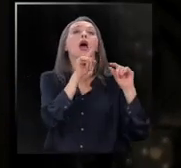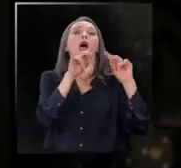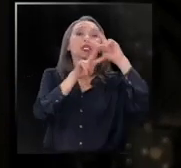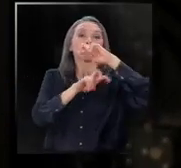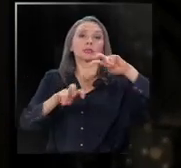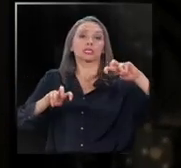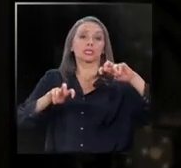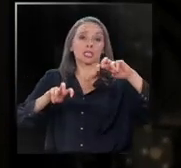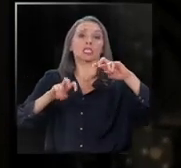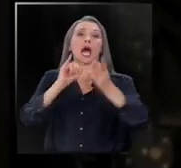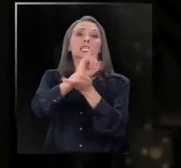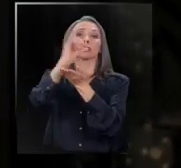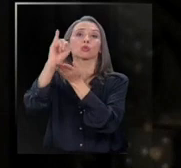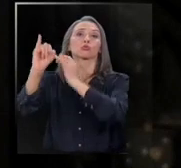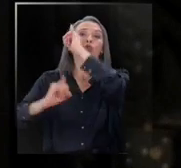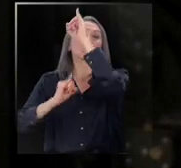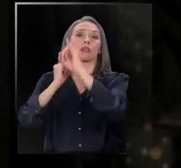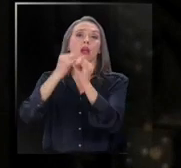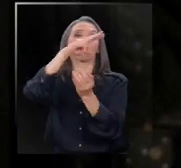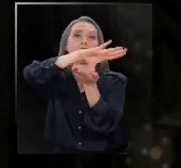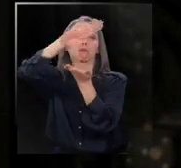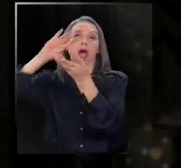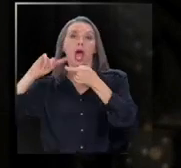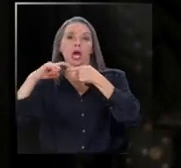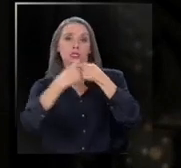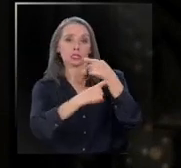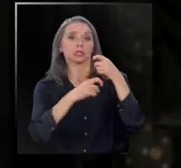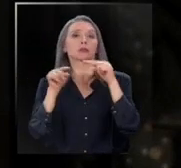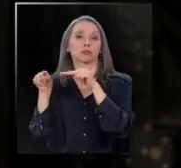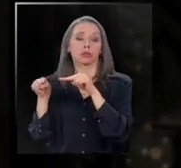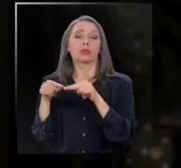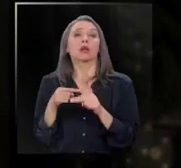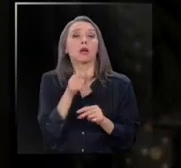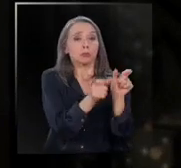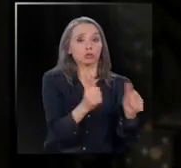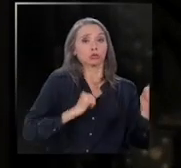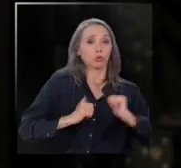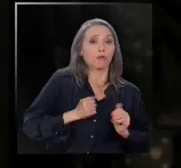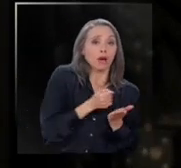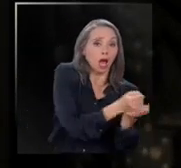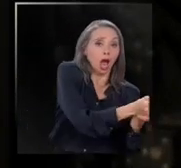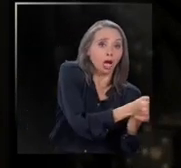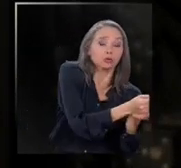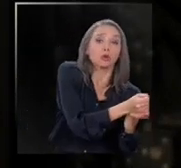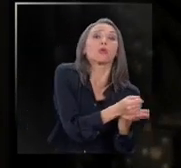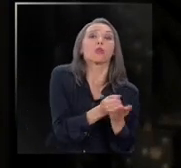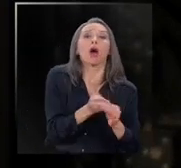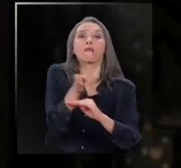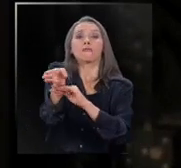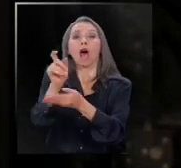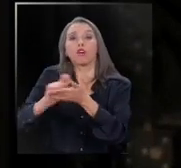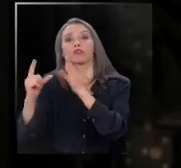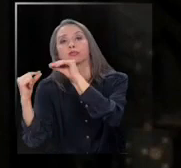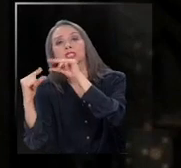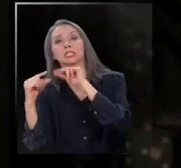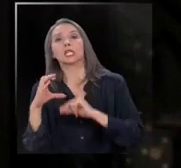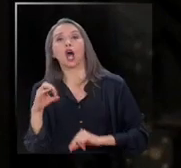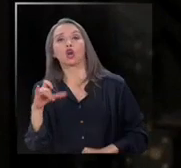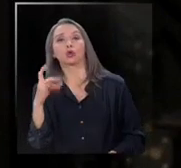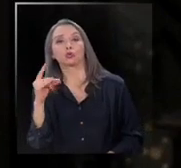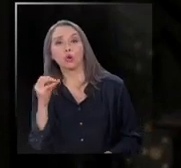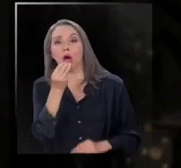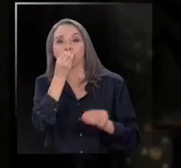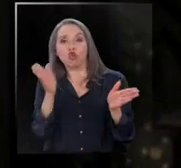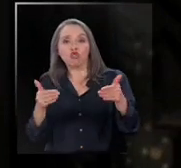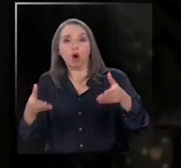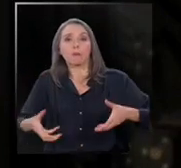nivel internacional nosotros si queremos estar con quienes están sufriendo y por eso es muy de los consulados hemos entregado cajas de alimentos y hemos entregado también dinero a las